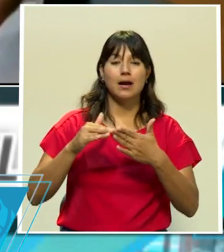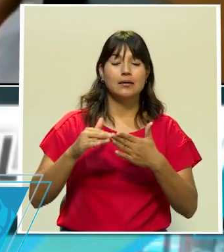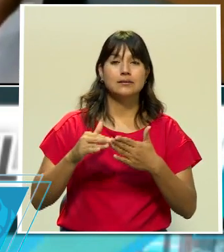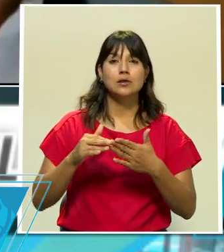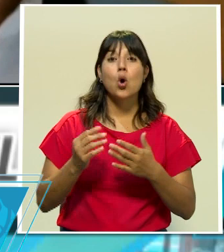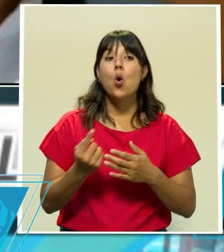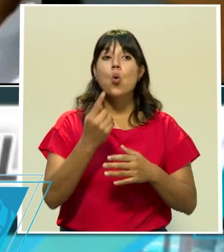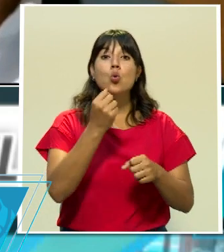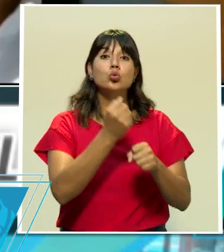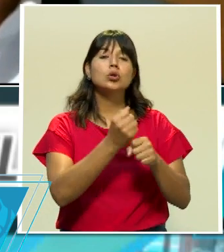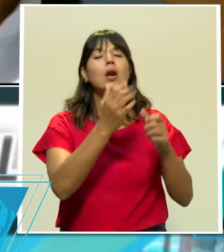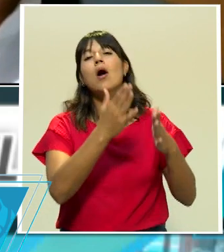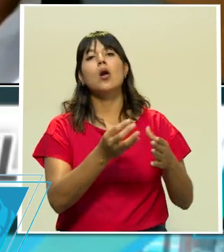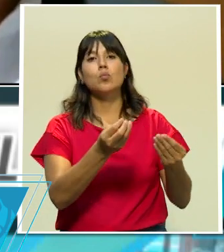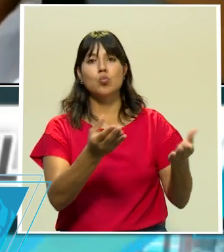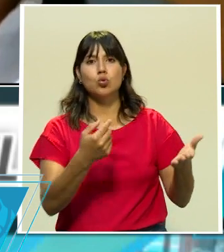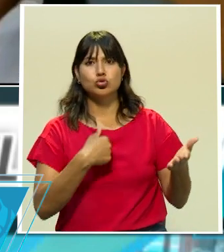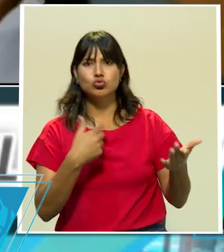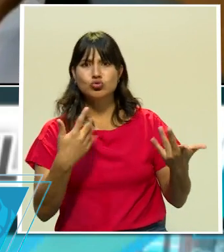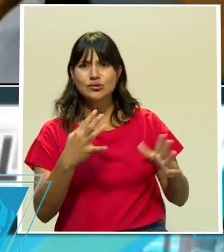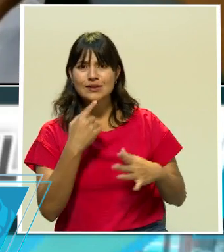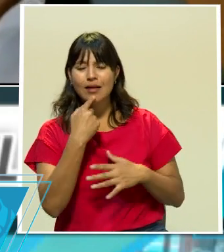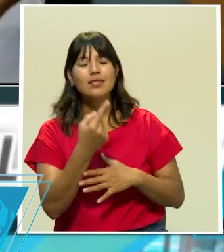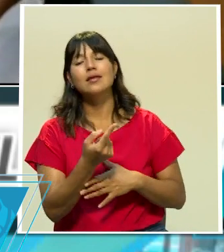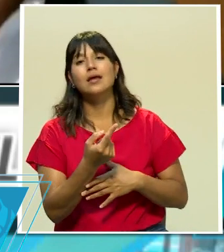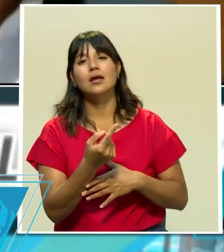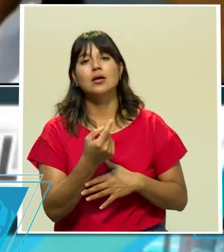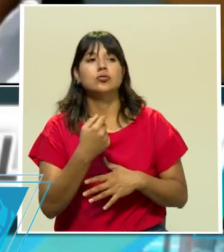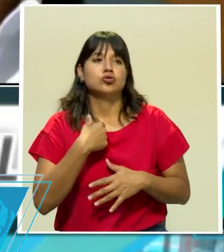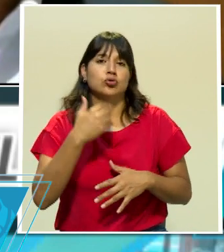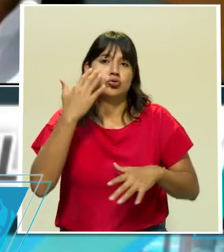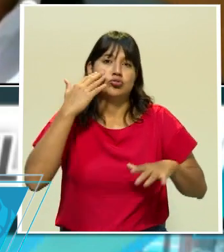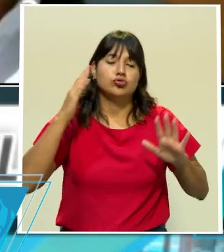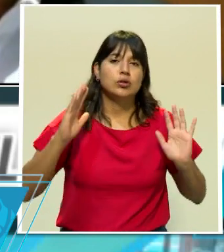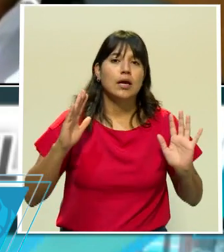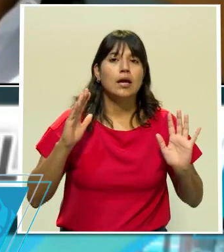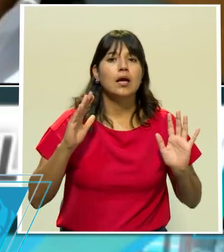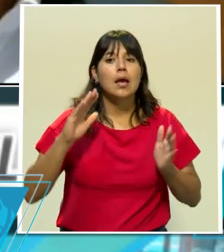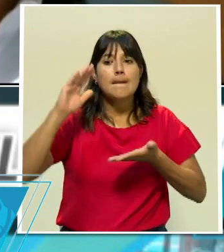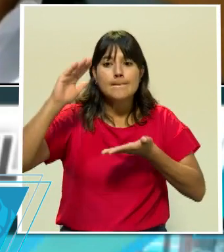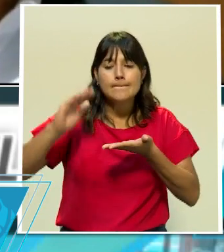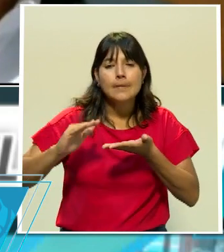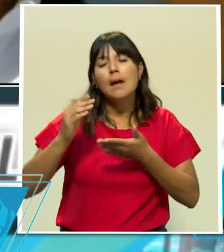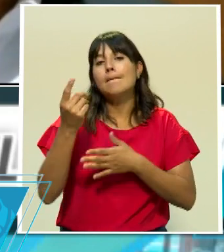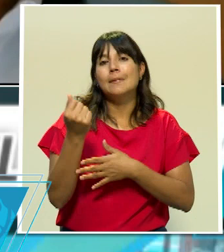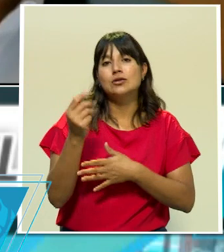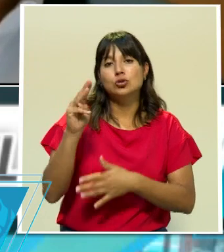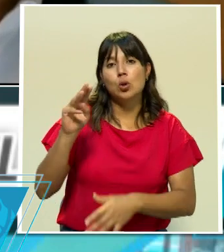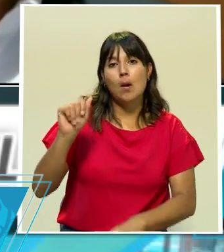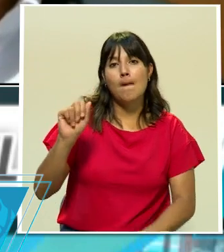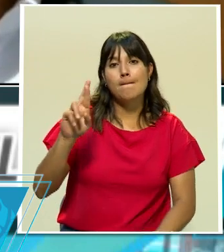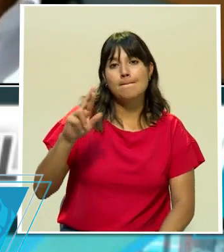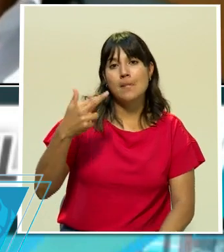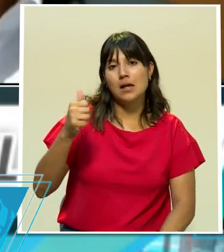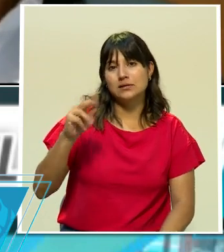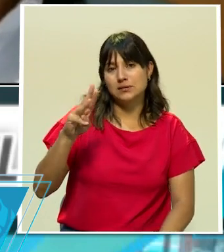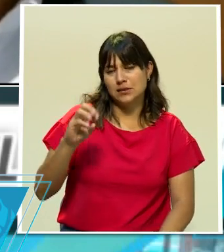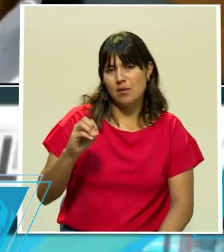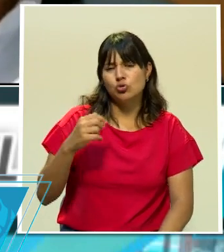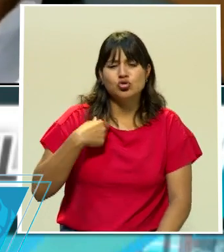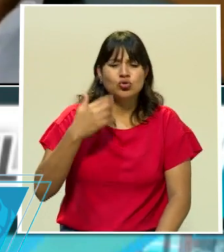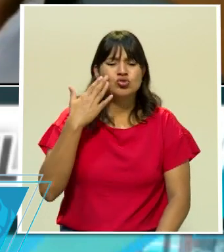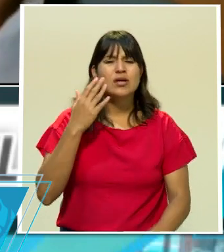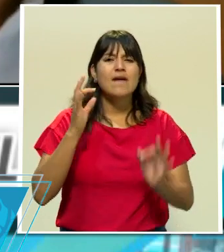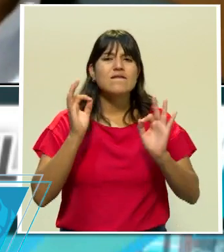Un empleado público, lo he señalado yo sé que a todo el mundo le cae bien, pero los empleados públicos es uno de los sectores que en medio de